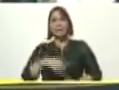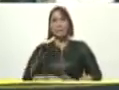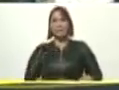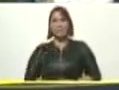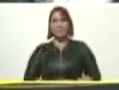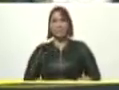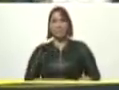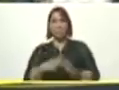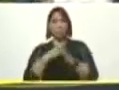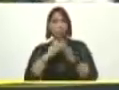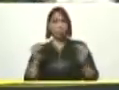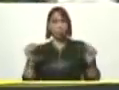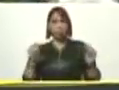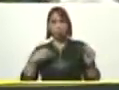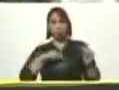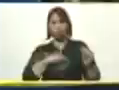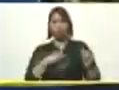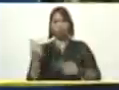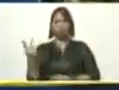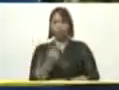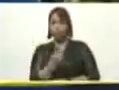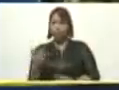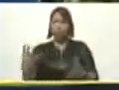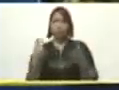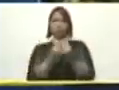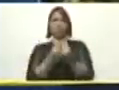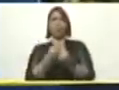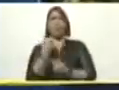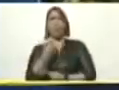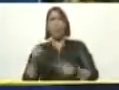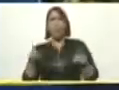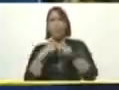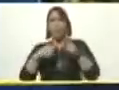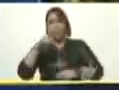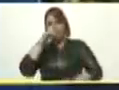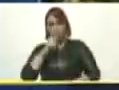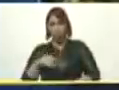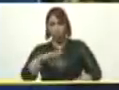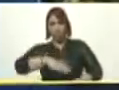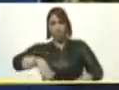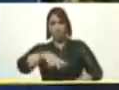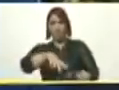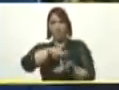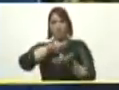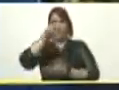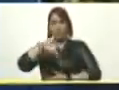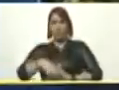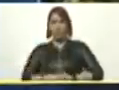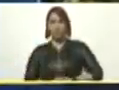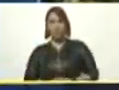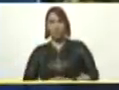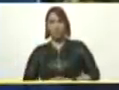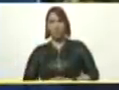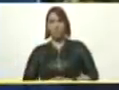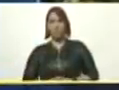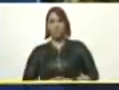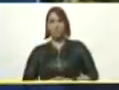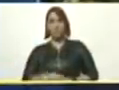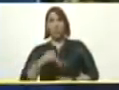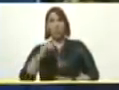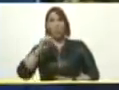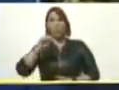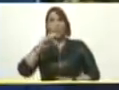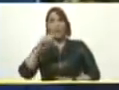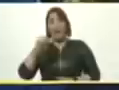todo anti montañés estuvimos juntos un cumpleaños en la plaza Bolívar en la que bueno y con Óscar de